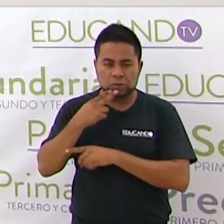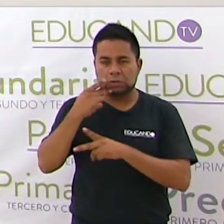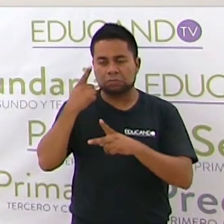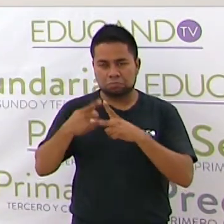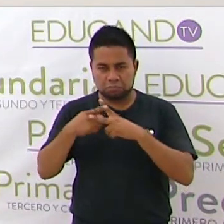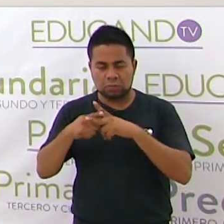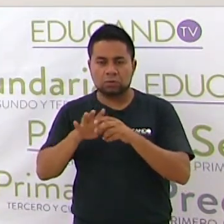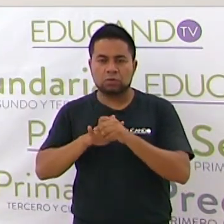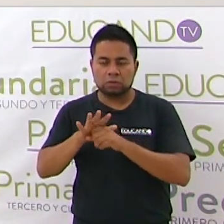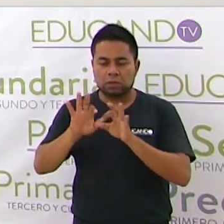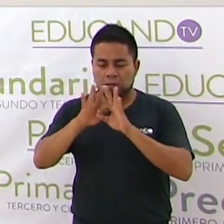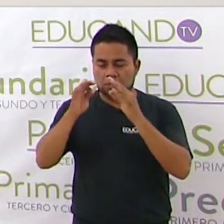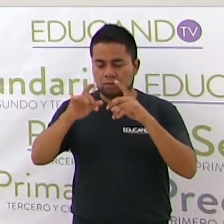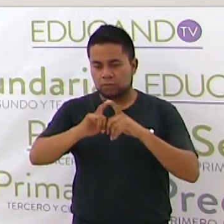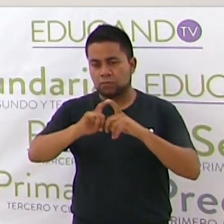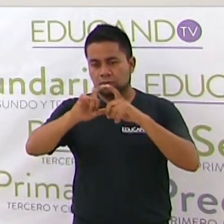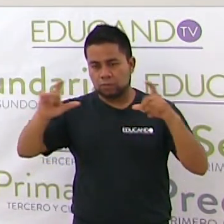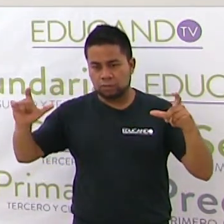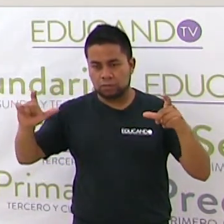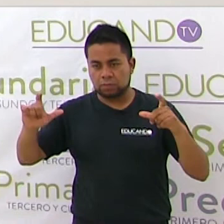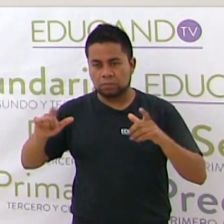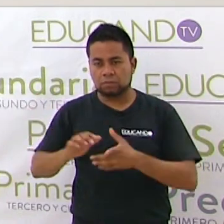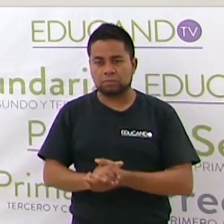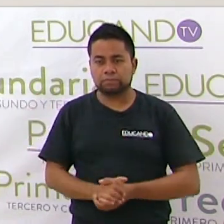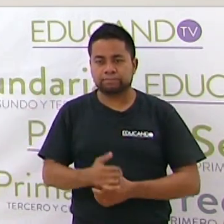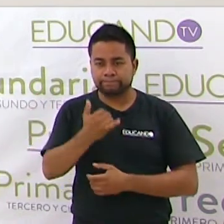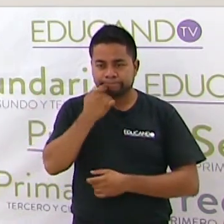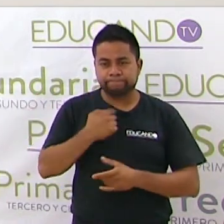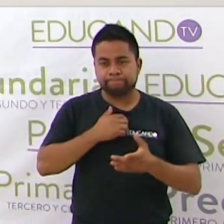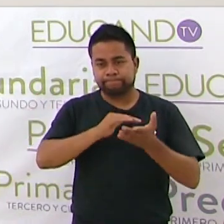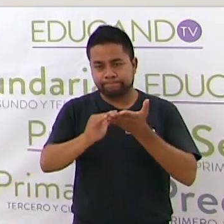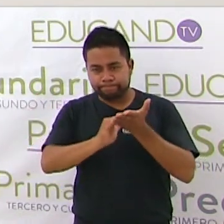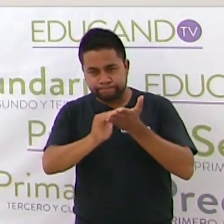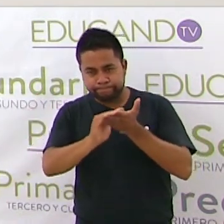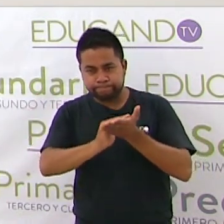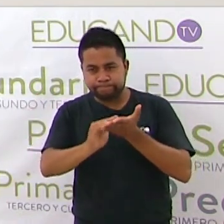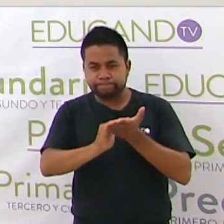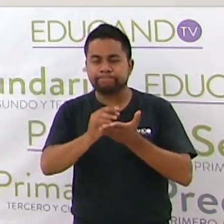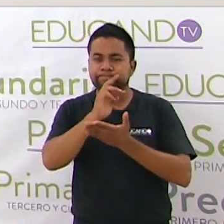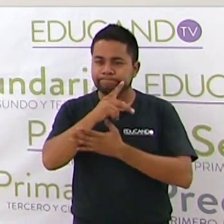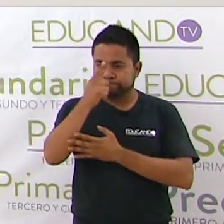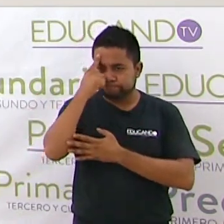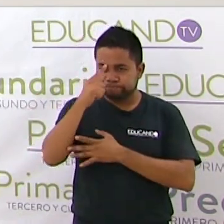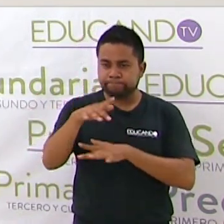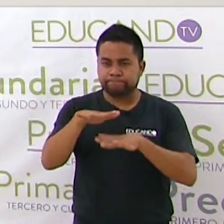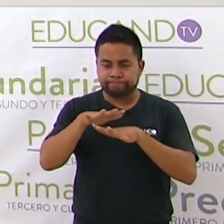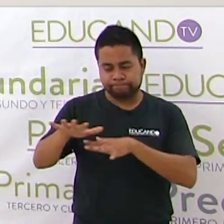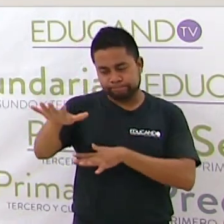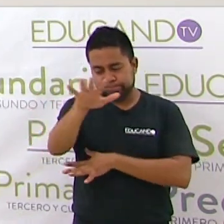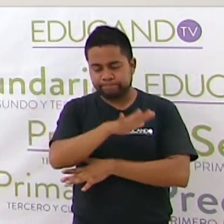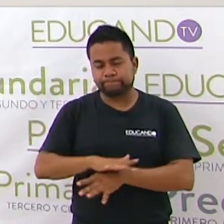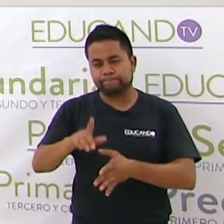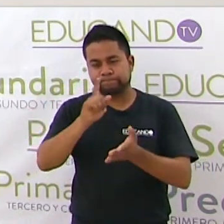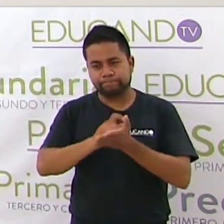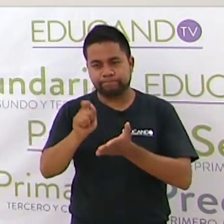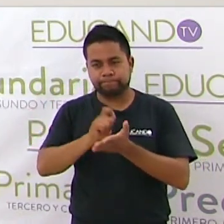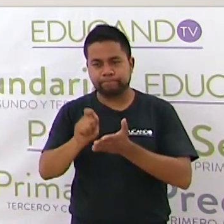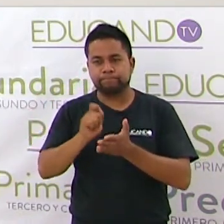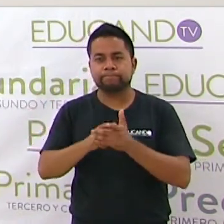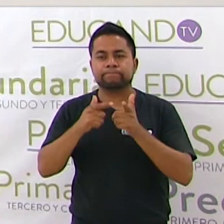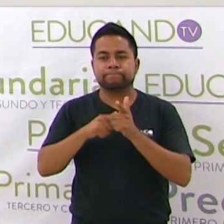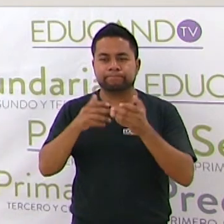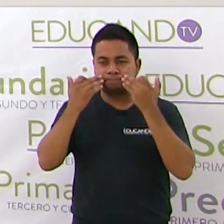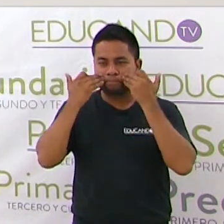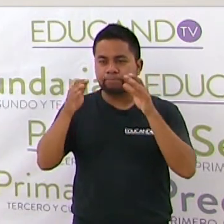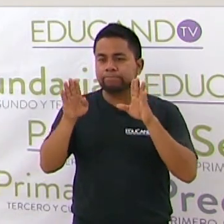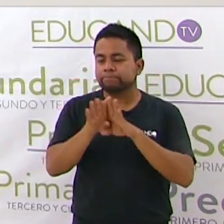matemáticamente utilizando la fórmula. Vamos a limpiar un poquito mejor esto para que tengamos un espacio y podamos ver bien